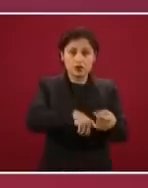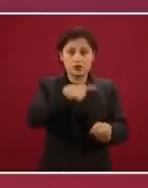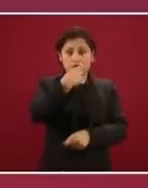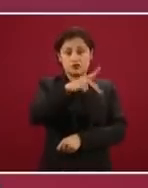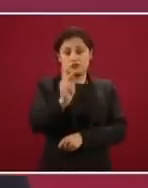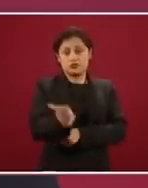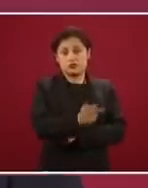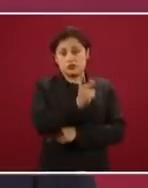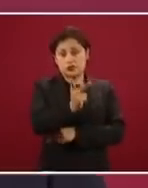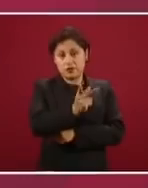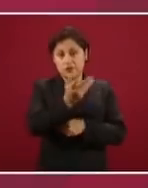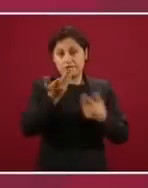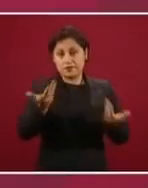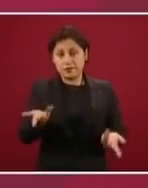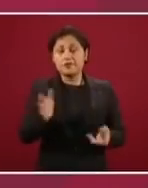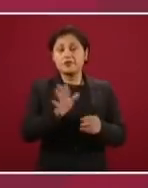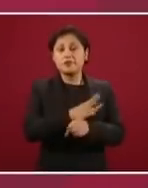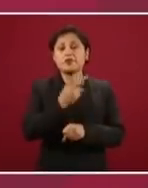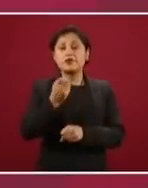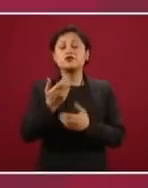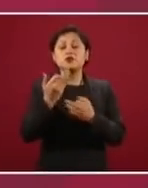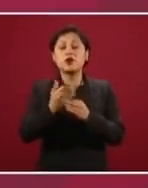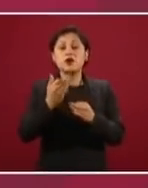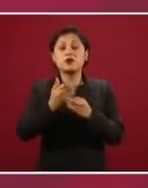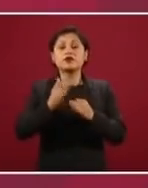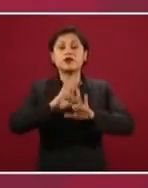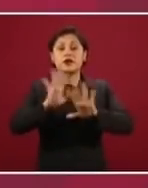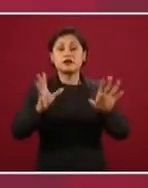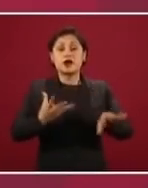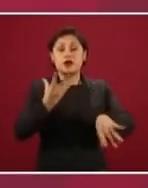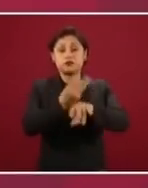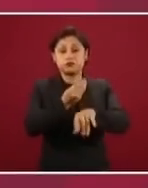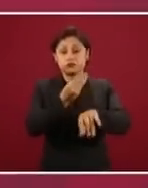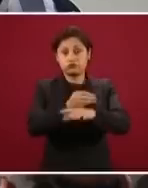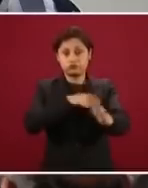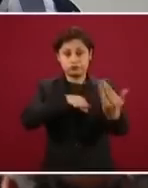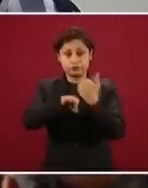se están construyendo los caminos de concreto